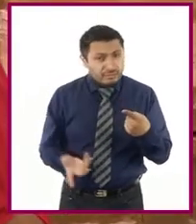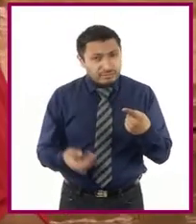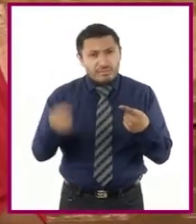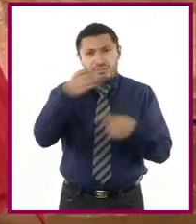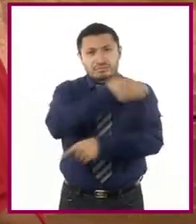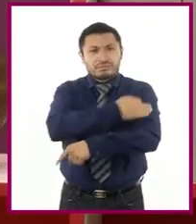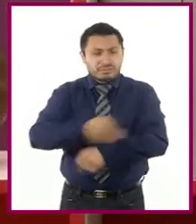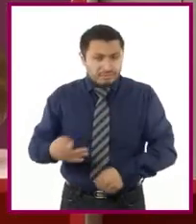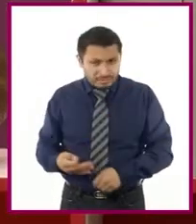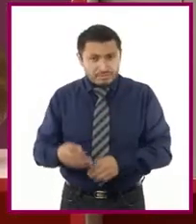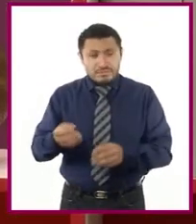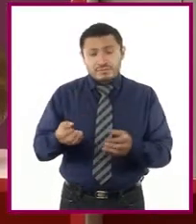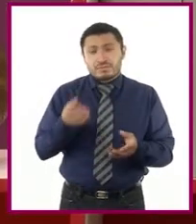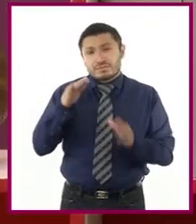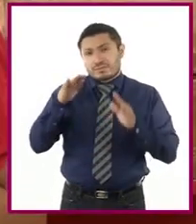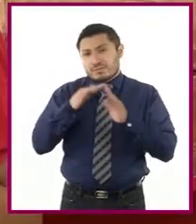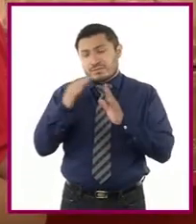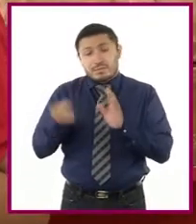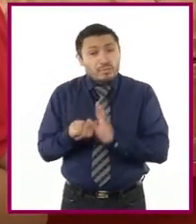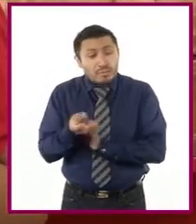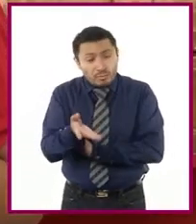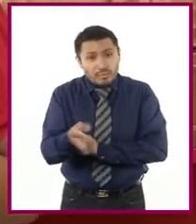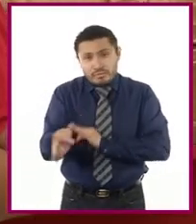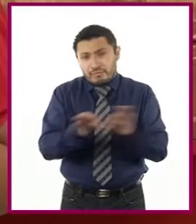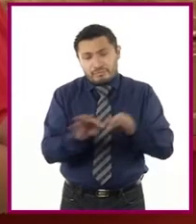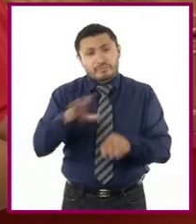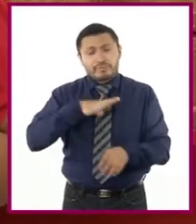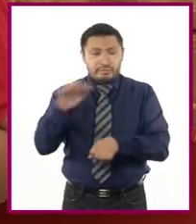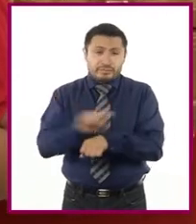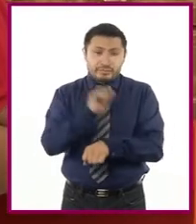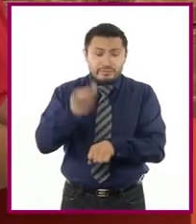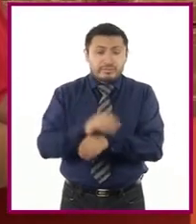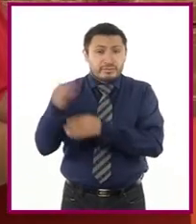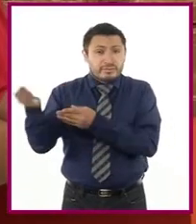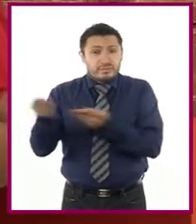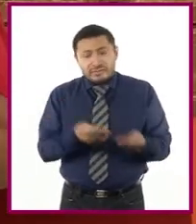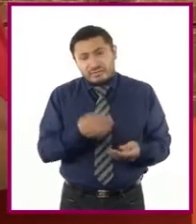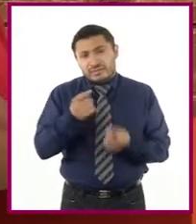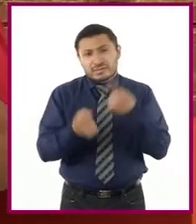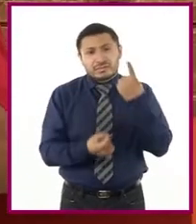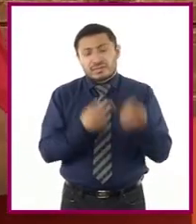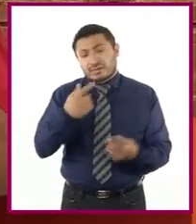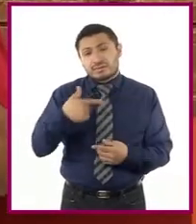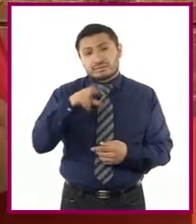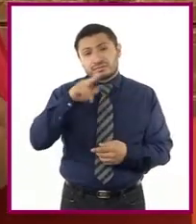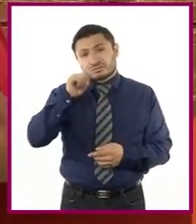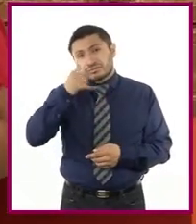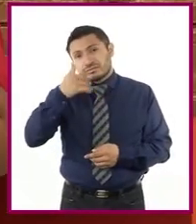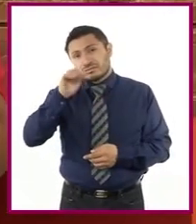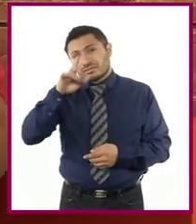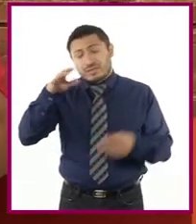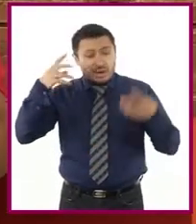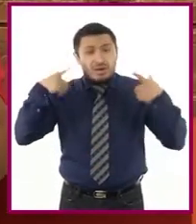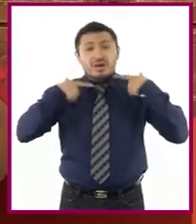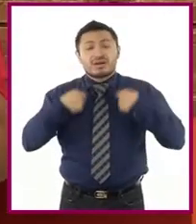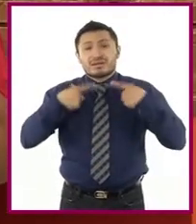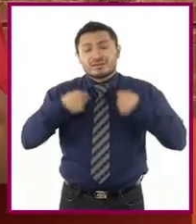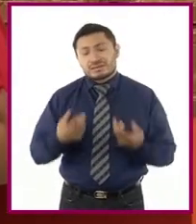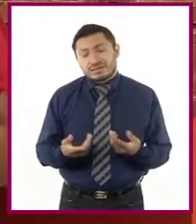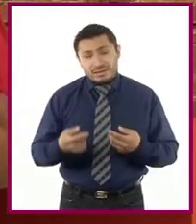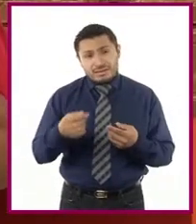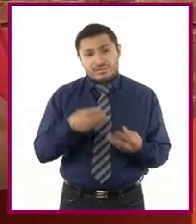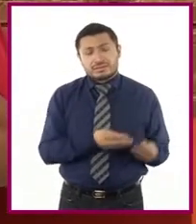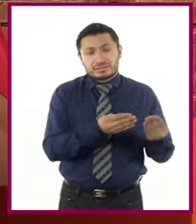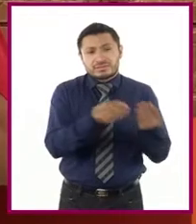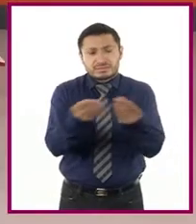los familiares que salen a trabajar y tienen auto pasen por algunas guayaberas y las entreguen a quienes se encuentran cerca